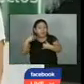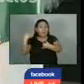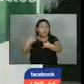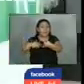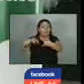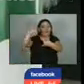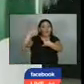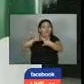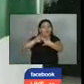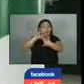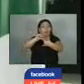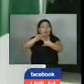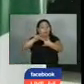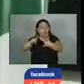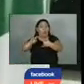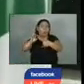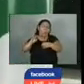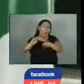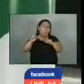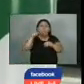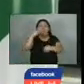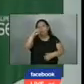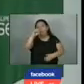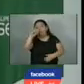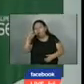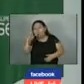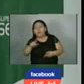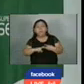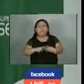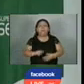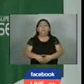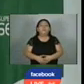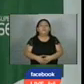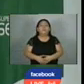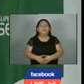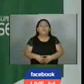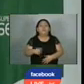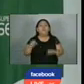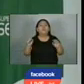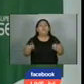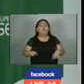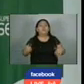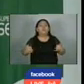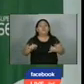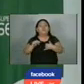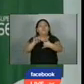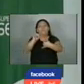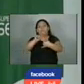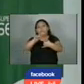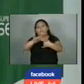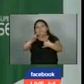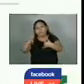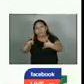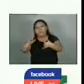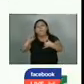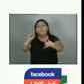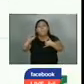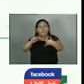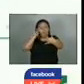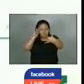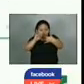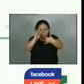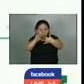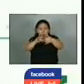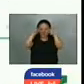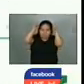la aplicación, ya sea en Google Play o en la App Store. Esta billetera digital la pueden descargar desde la tienda de aplicaciones